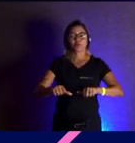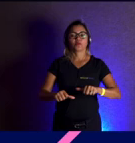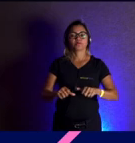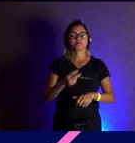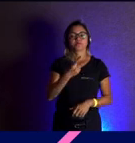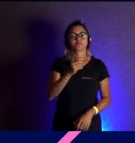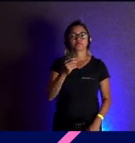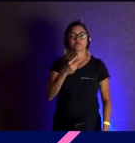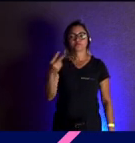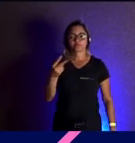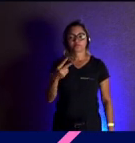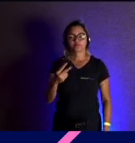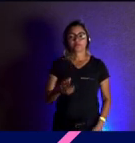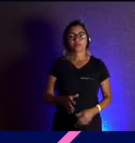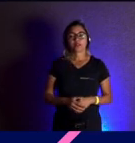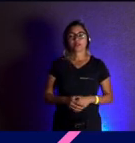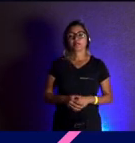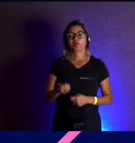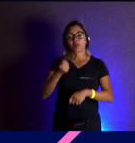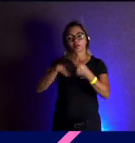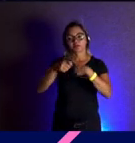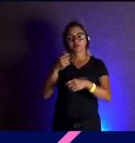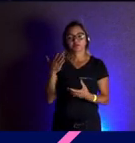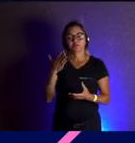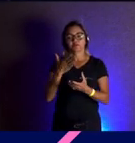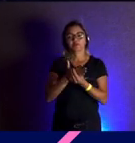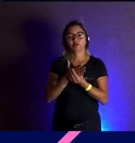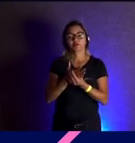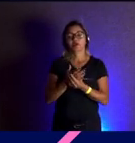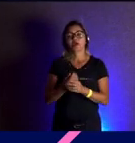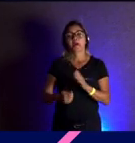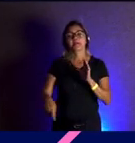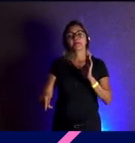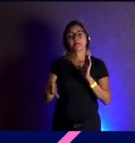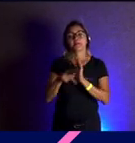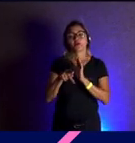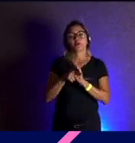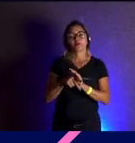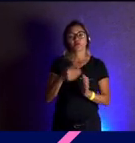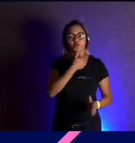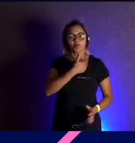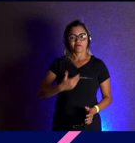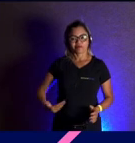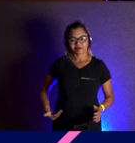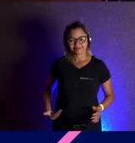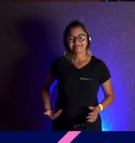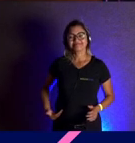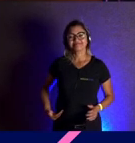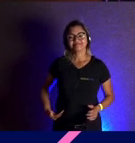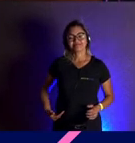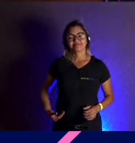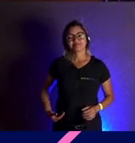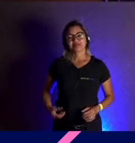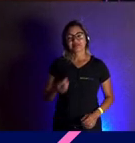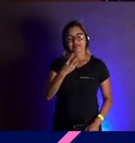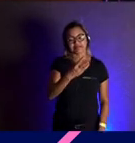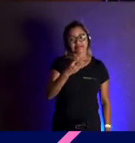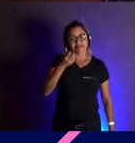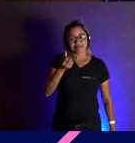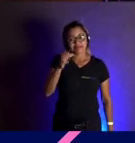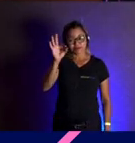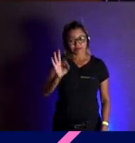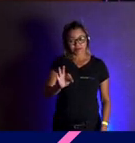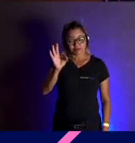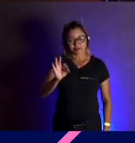procesos administrativos impuestos por el gobierno. Y esto implica que 36% de los municipios, es